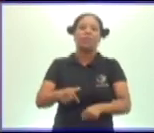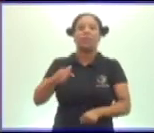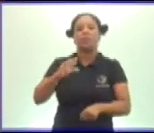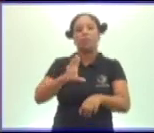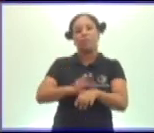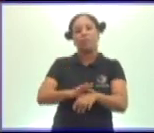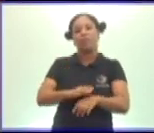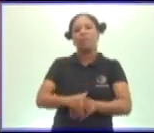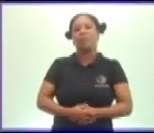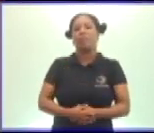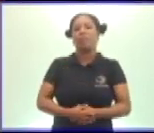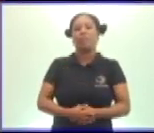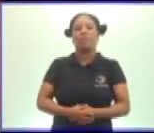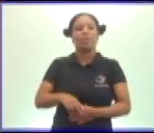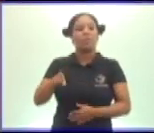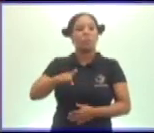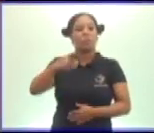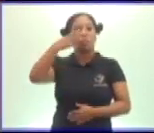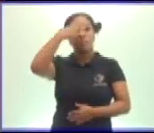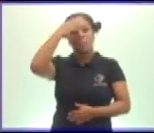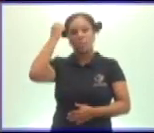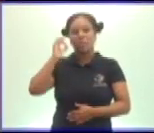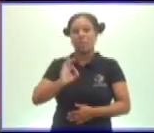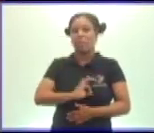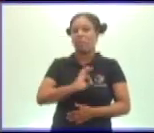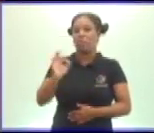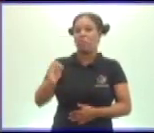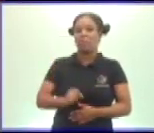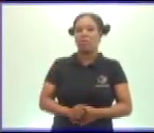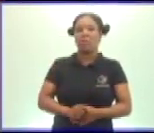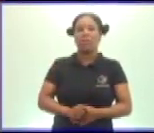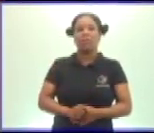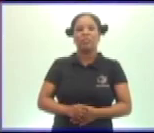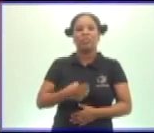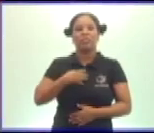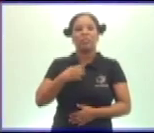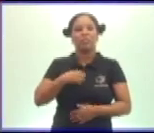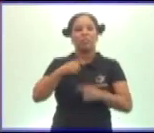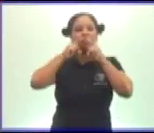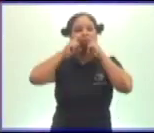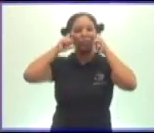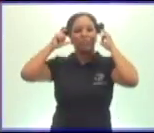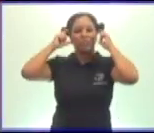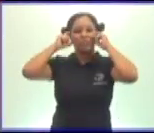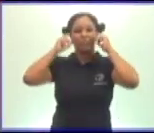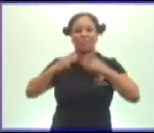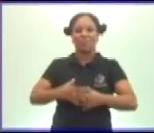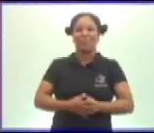afectando. Y no olviden en ningún momento mantener puesto el nasobuco.